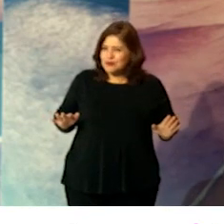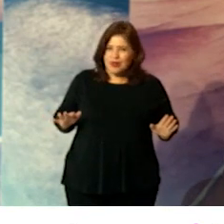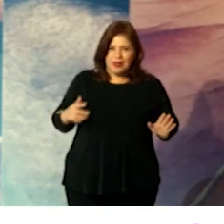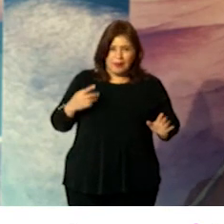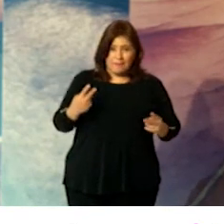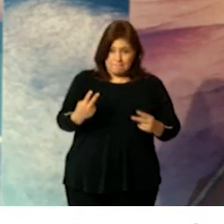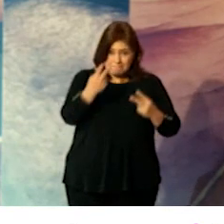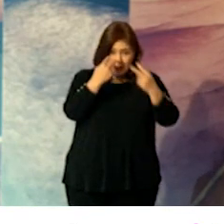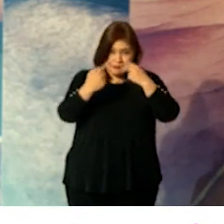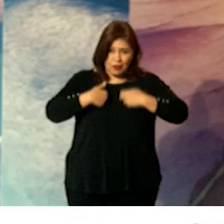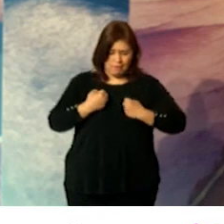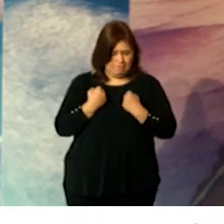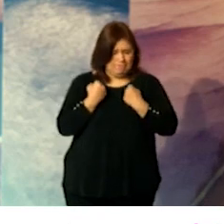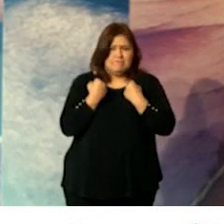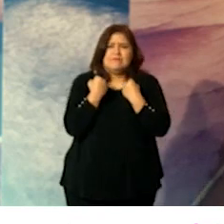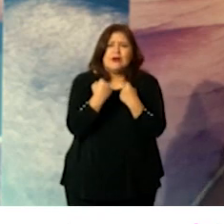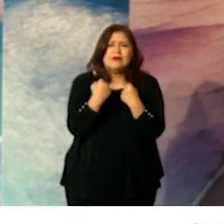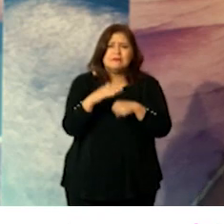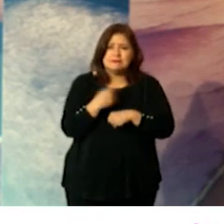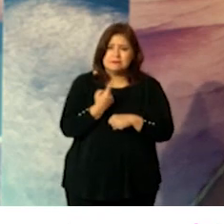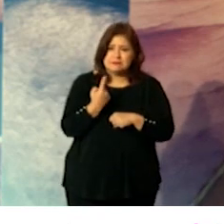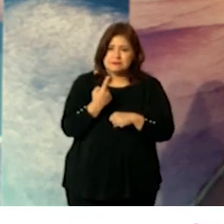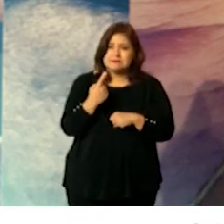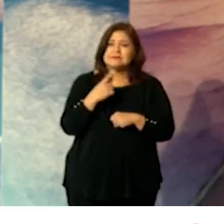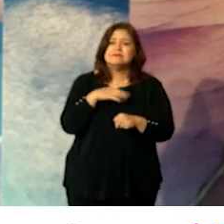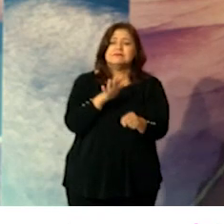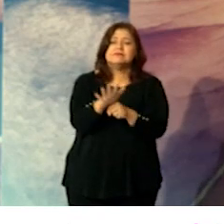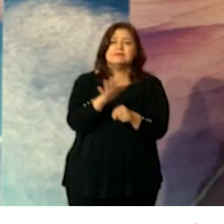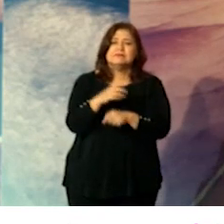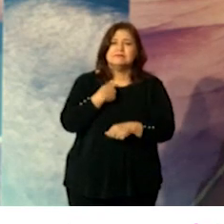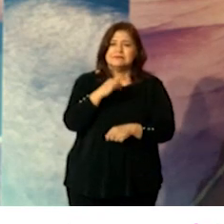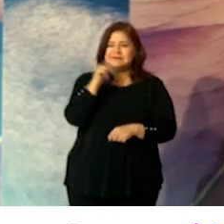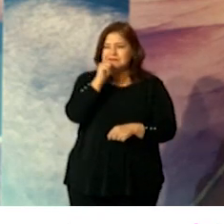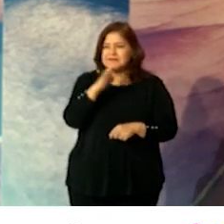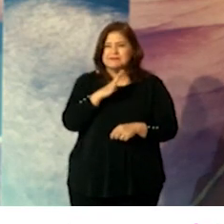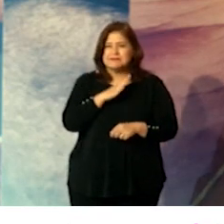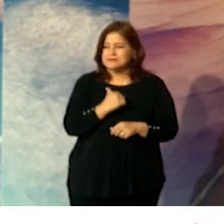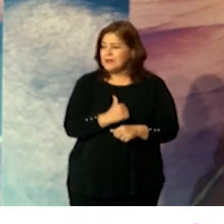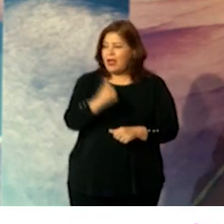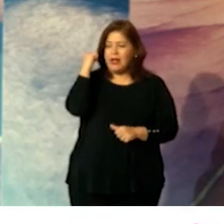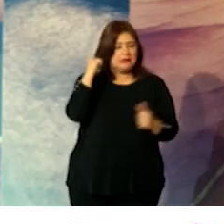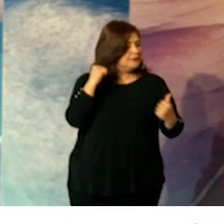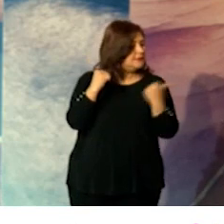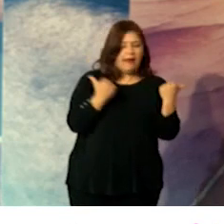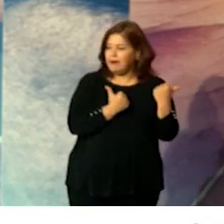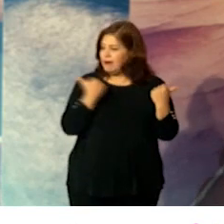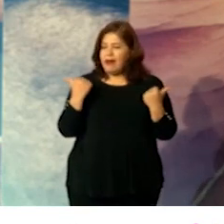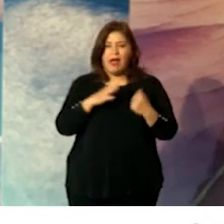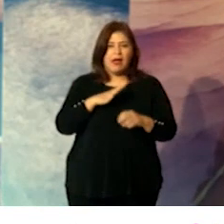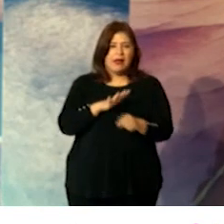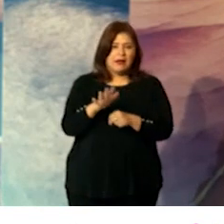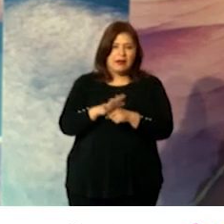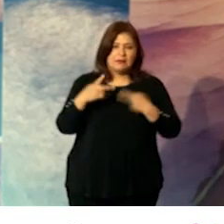fuerte, porque siempre hay algo y alguien a mi lado, porque no es posible